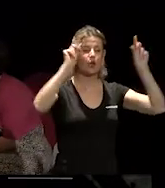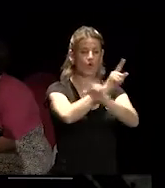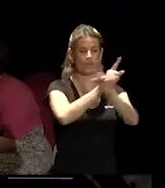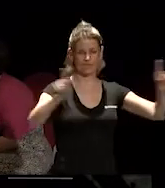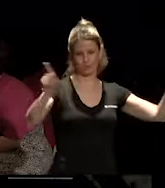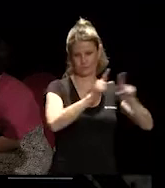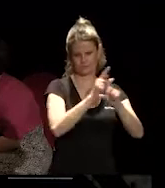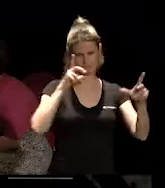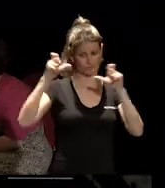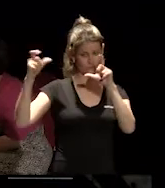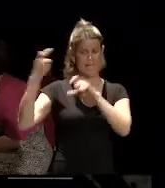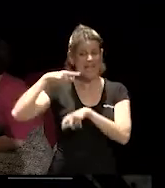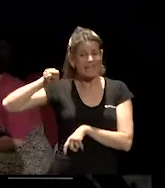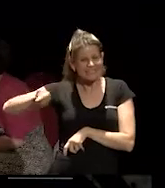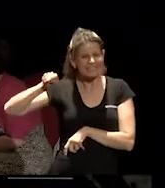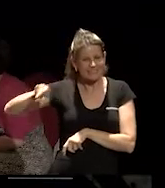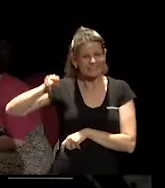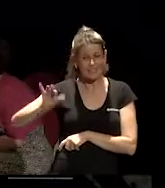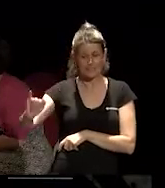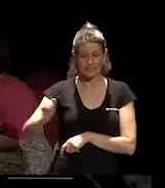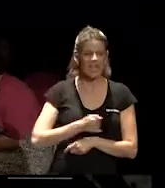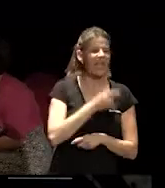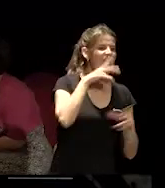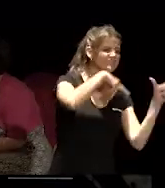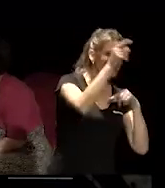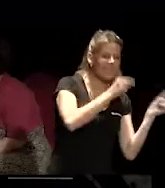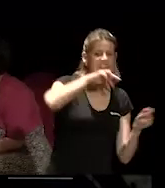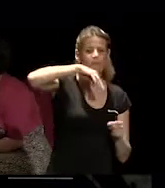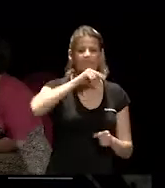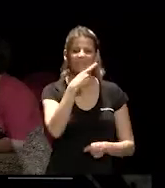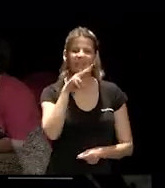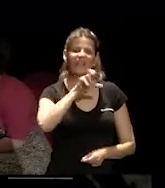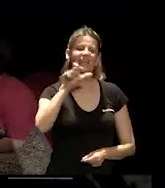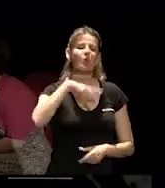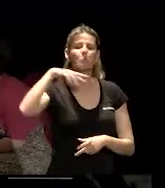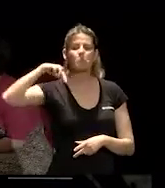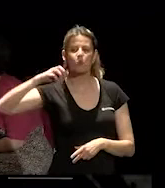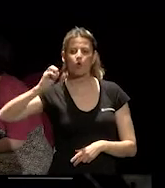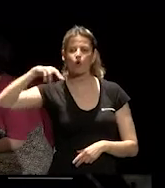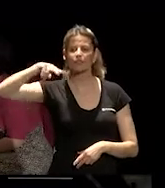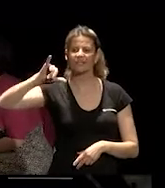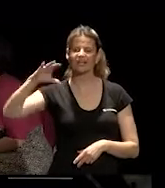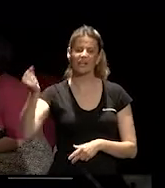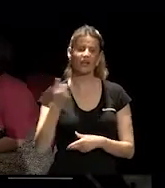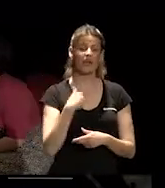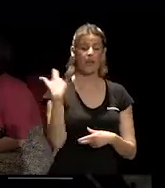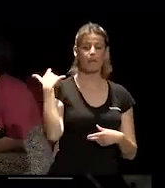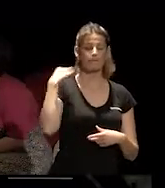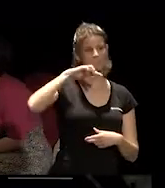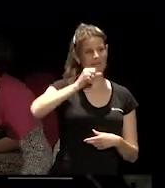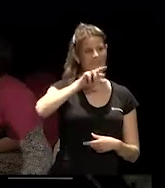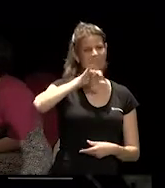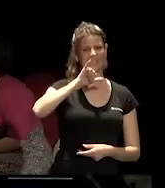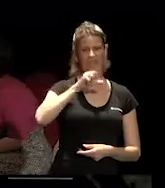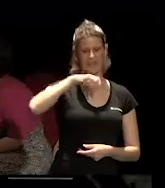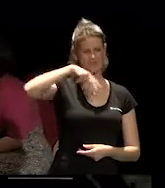Vamos allá. Aquí estamos. Estrella, Miguel, Mónica, están a los sintetizadores, Mariana a percusión. Mariana es argentina, vino con un rollo